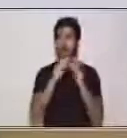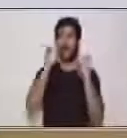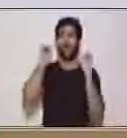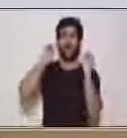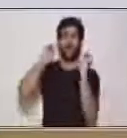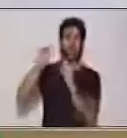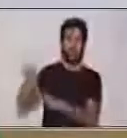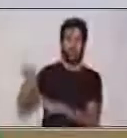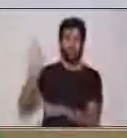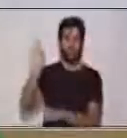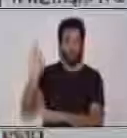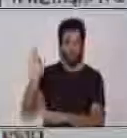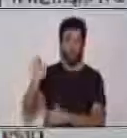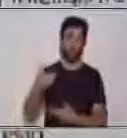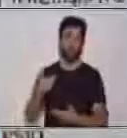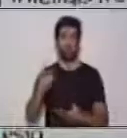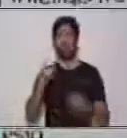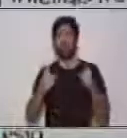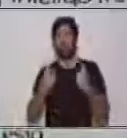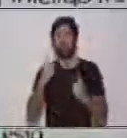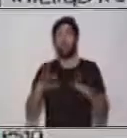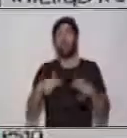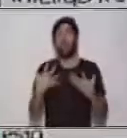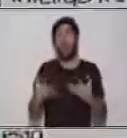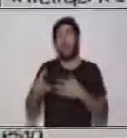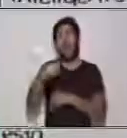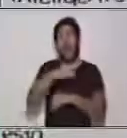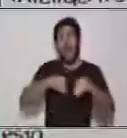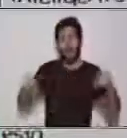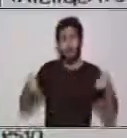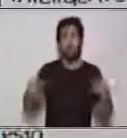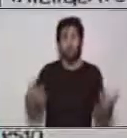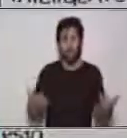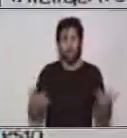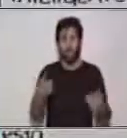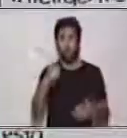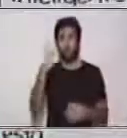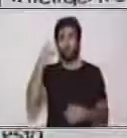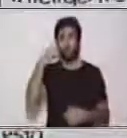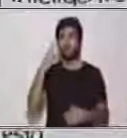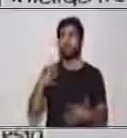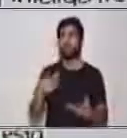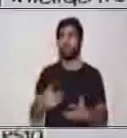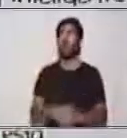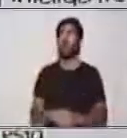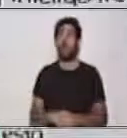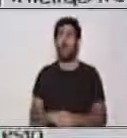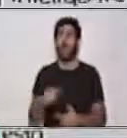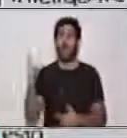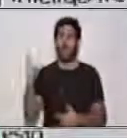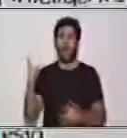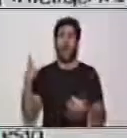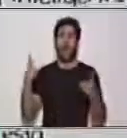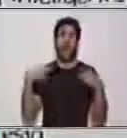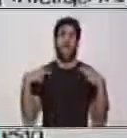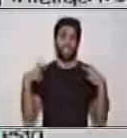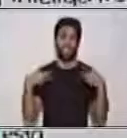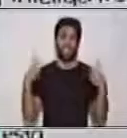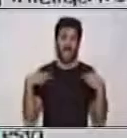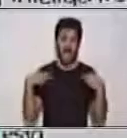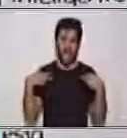y el adjetivo, en este caso la palabra abandonado es un adjetivo, y debe de cambiarse por